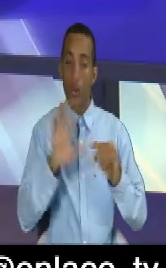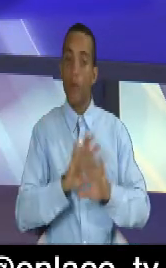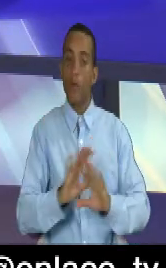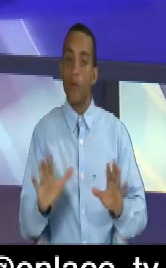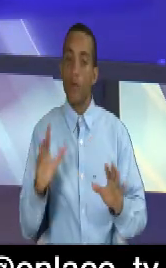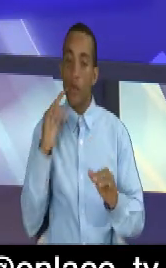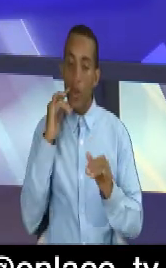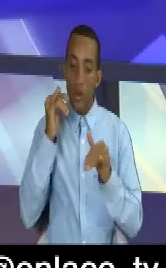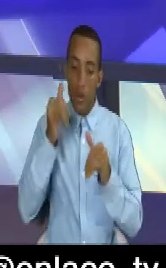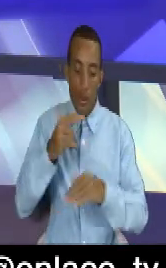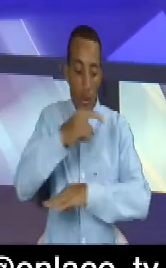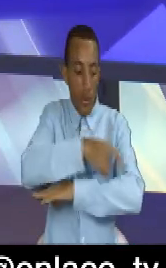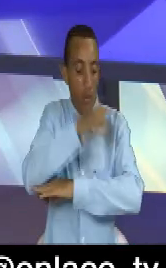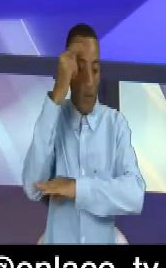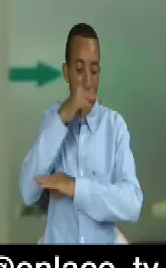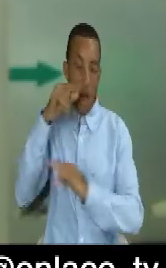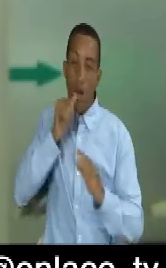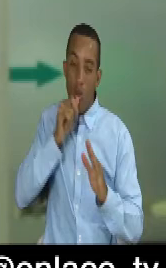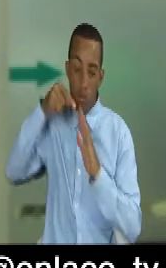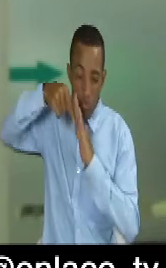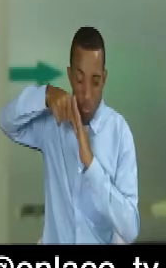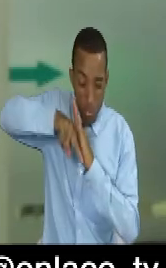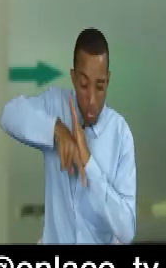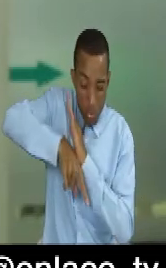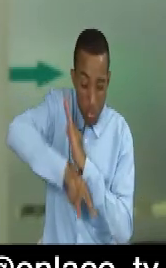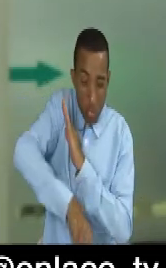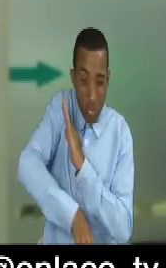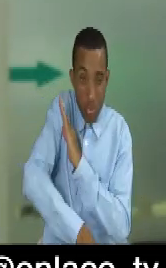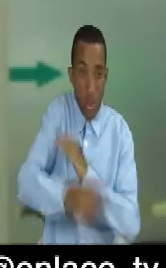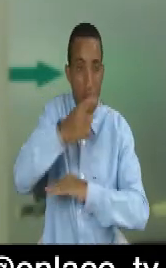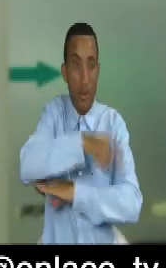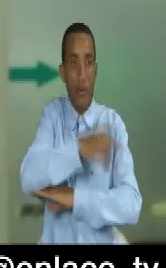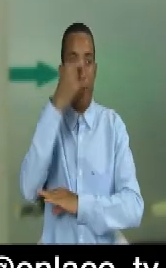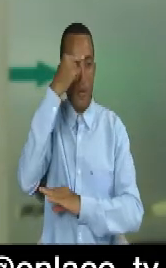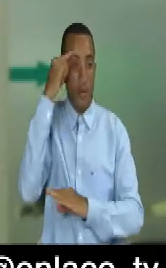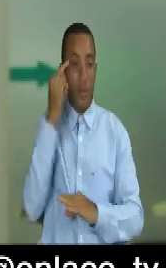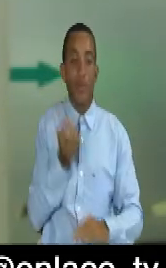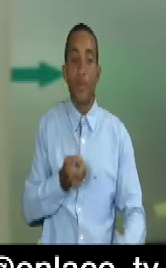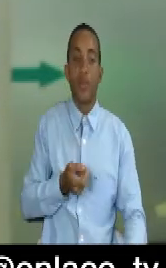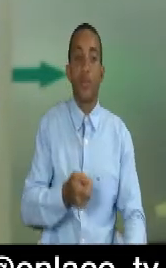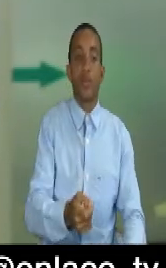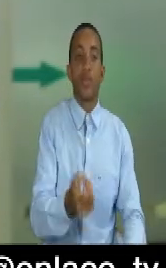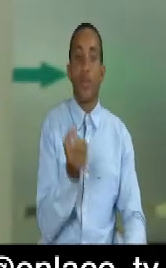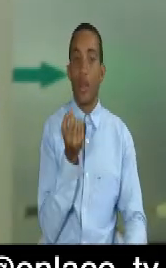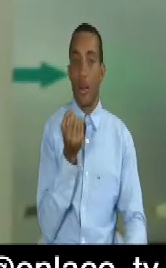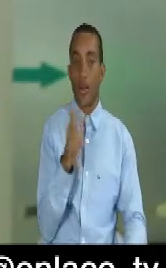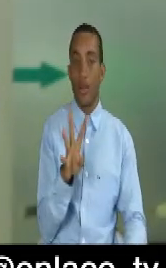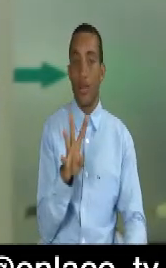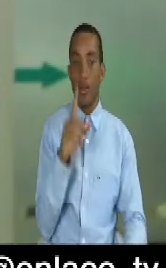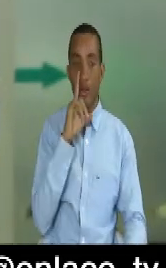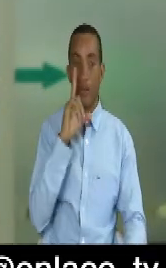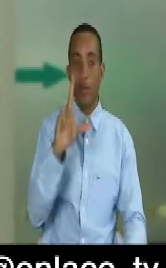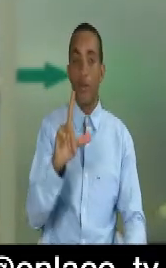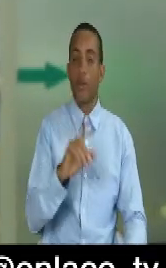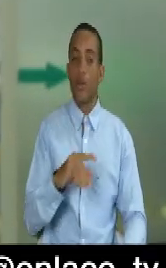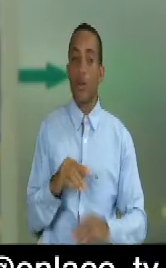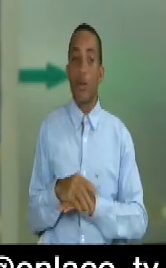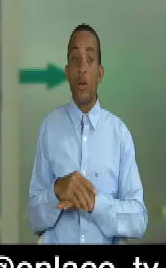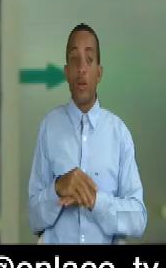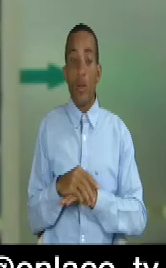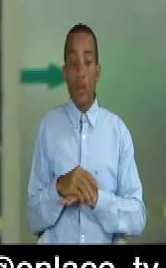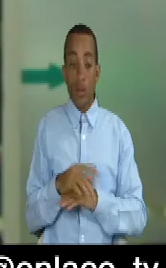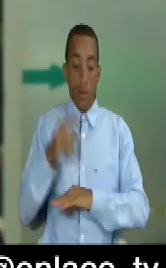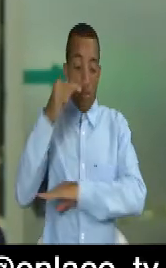Minas y Energía. El próximo 14 de julio estaremos haciendo en Barranca Bermeja un foro sobre yacimientos no